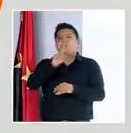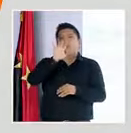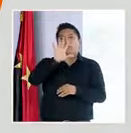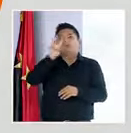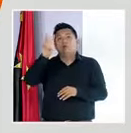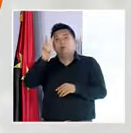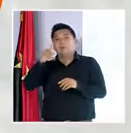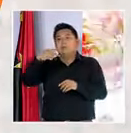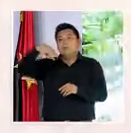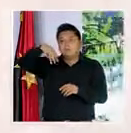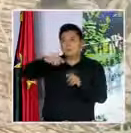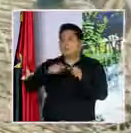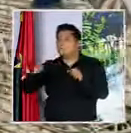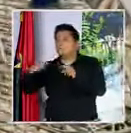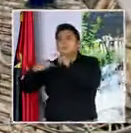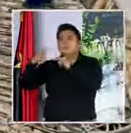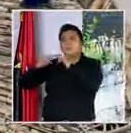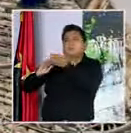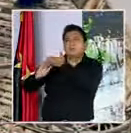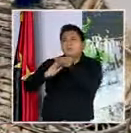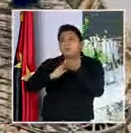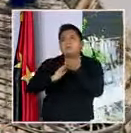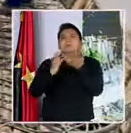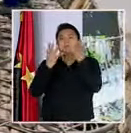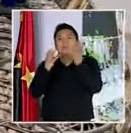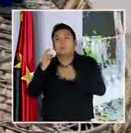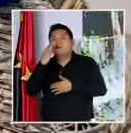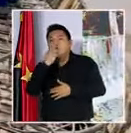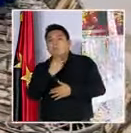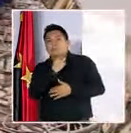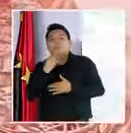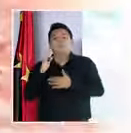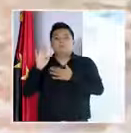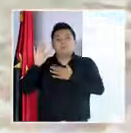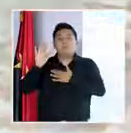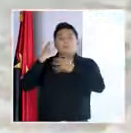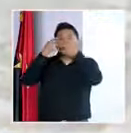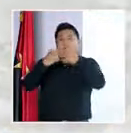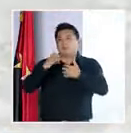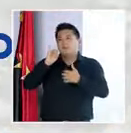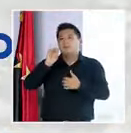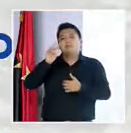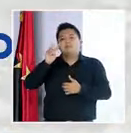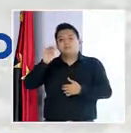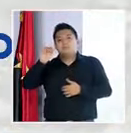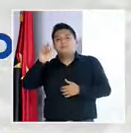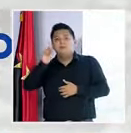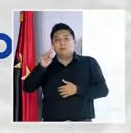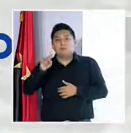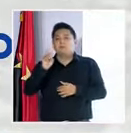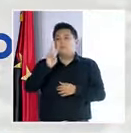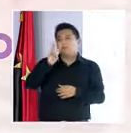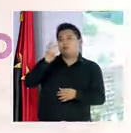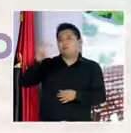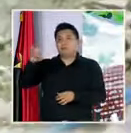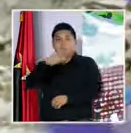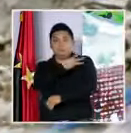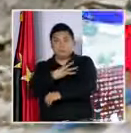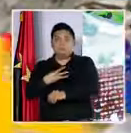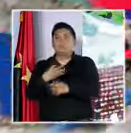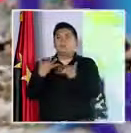153 kilómetros. Allí, a través del Invías, se comprometieron 288 mil millones de pesos, que facilitarán